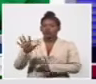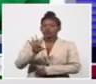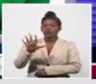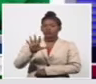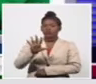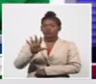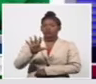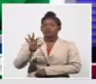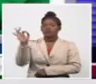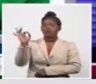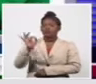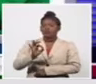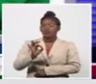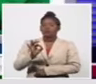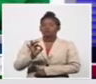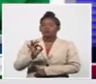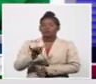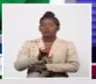55%,